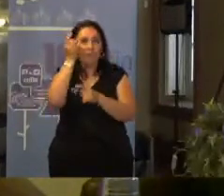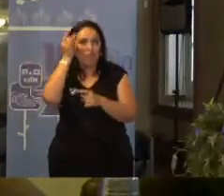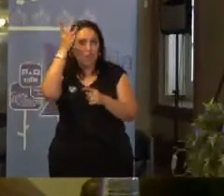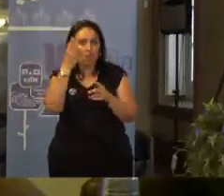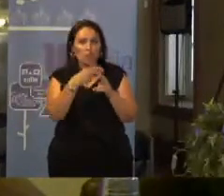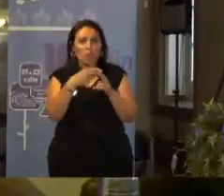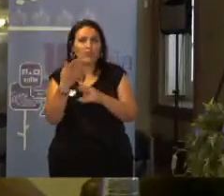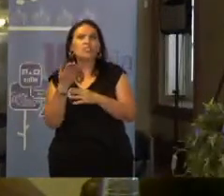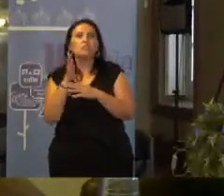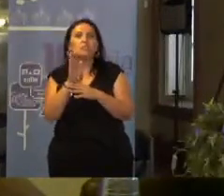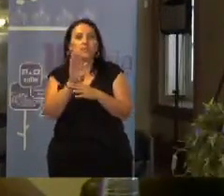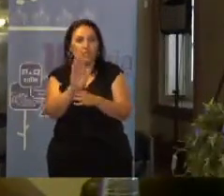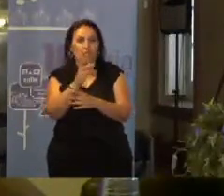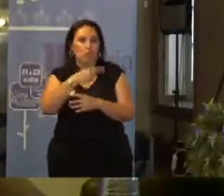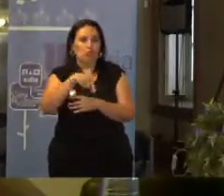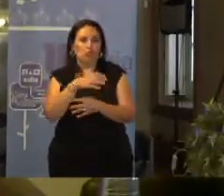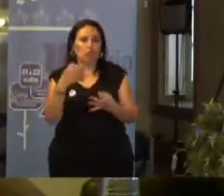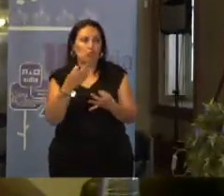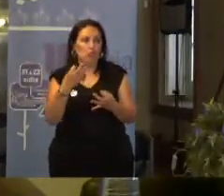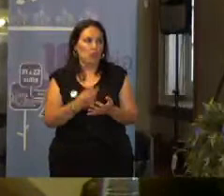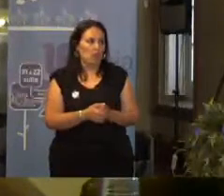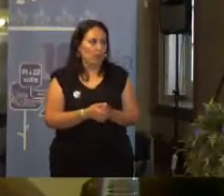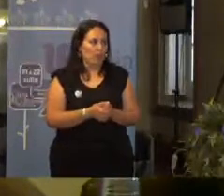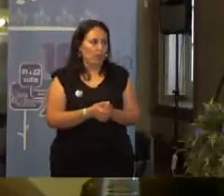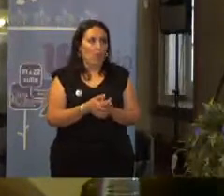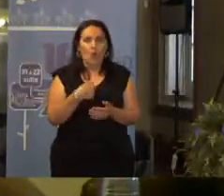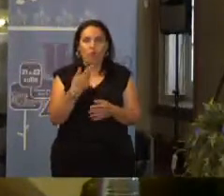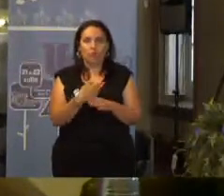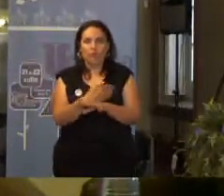ideolóxico-políticas que hai. Para xa...